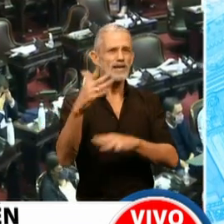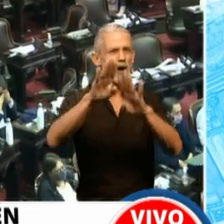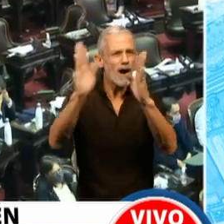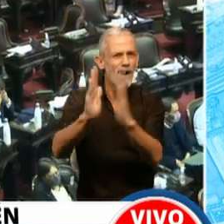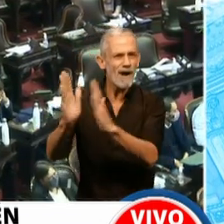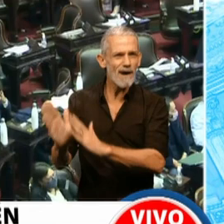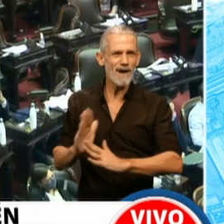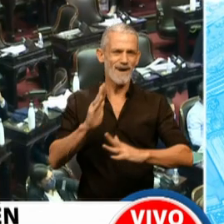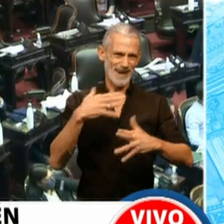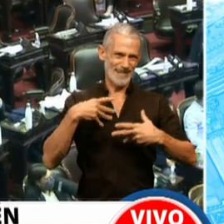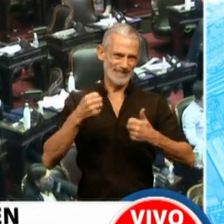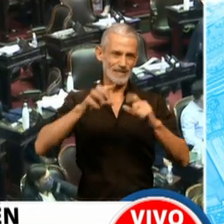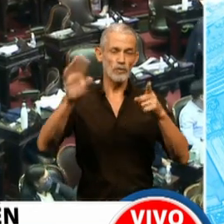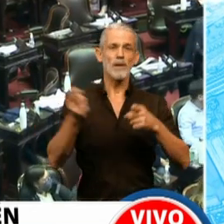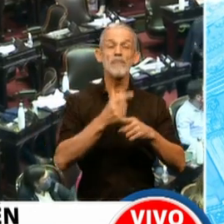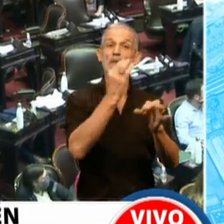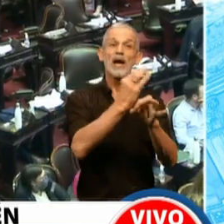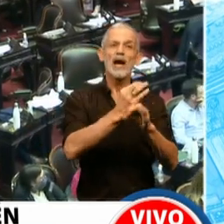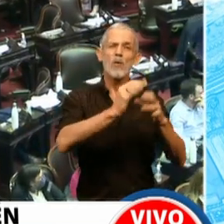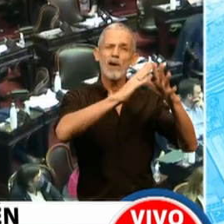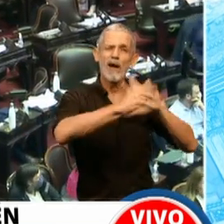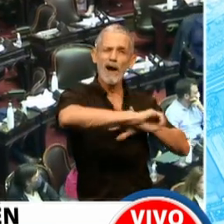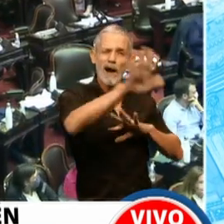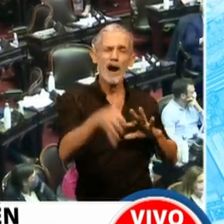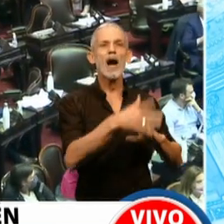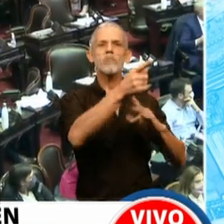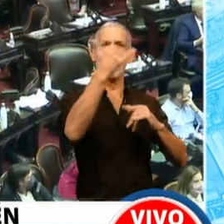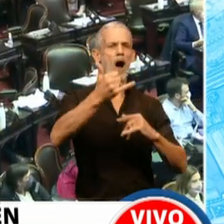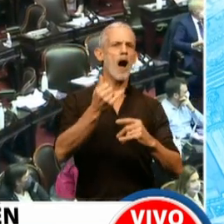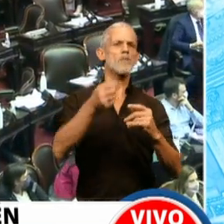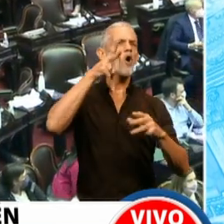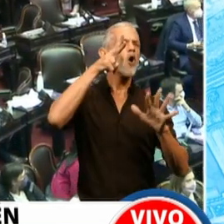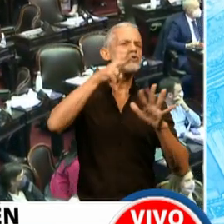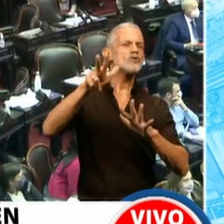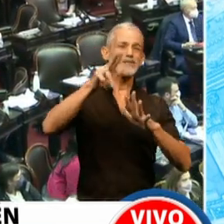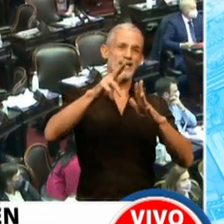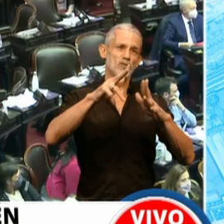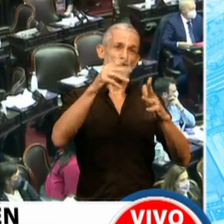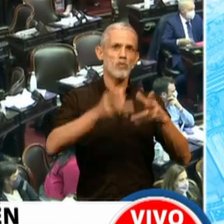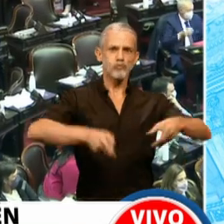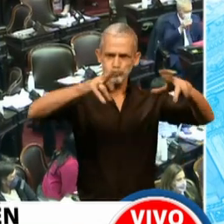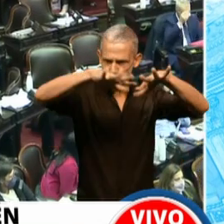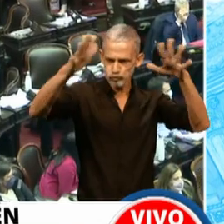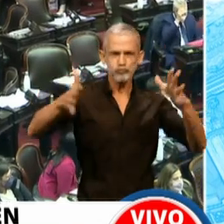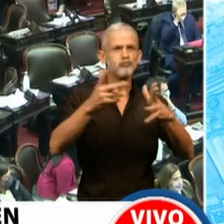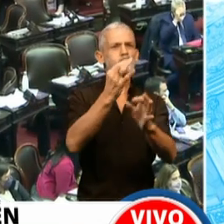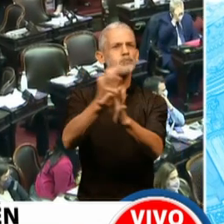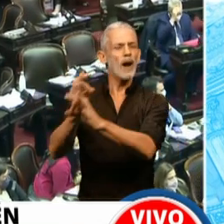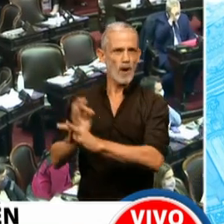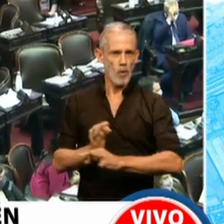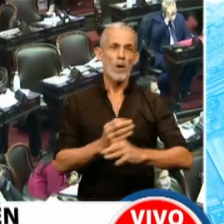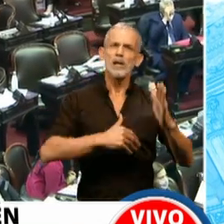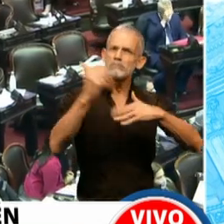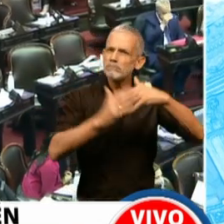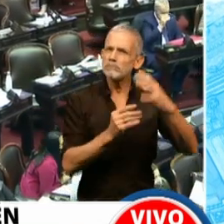sanitarios pasamos de las escuelas ranchos a contar con más de 800 edificios escolares es decir se han